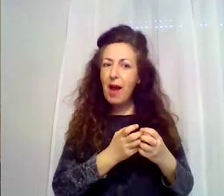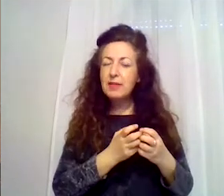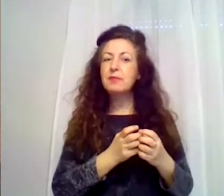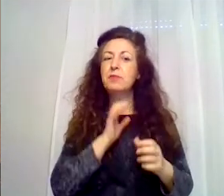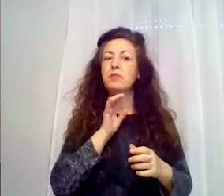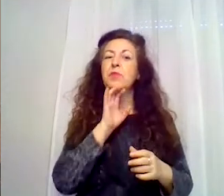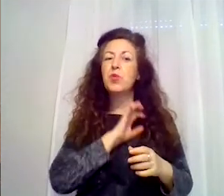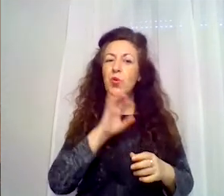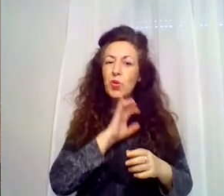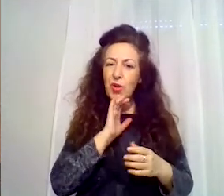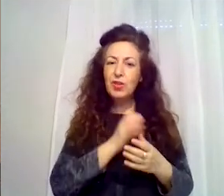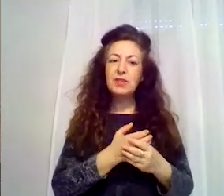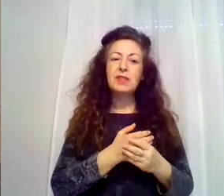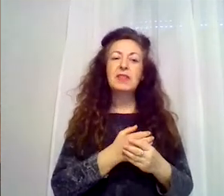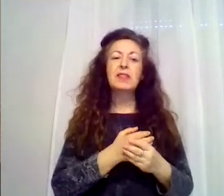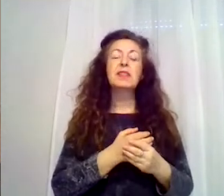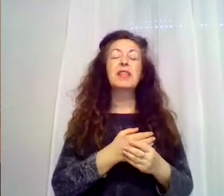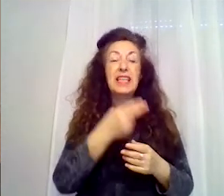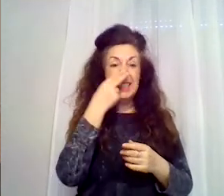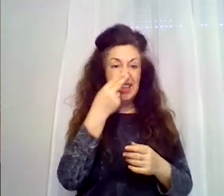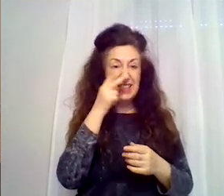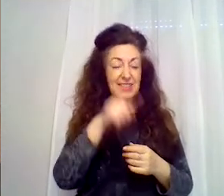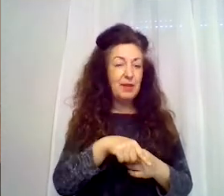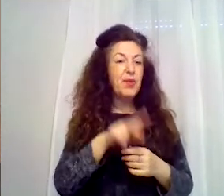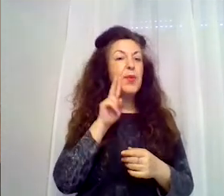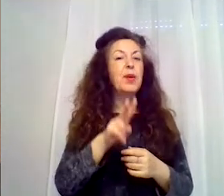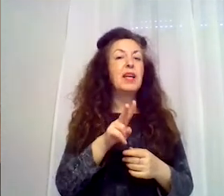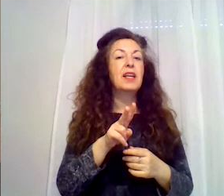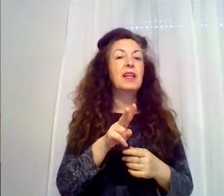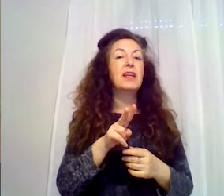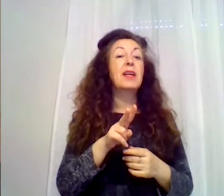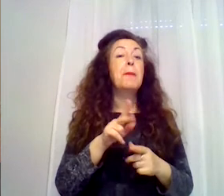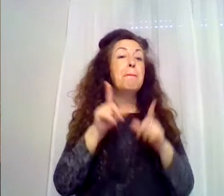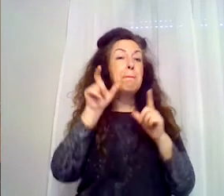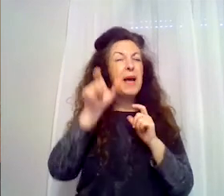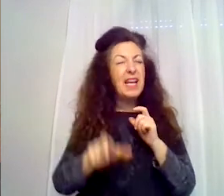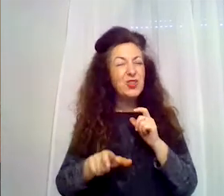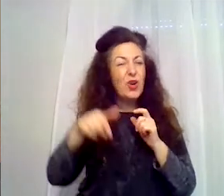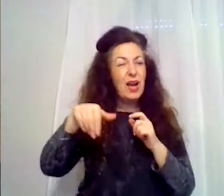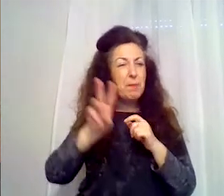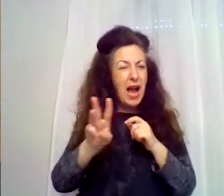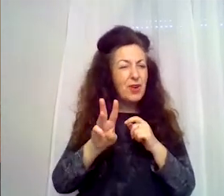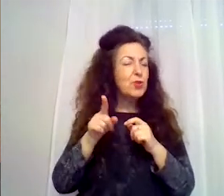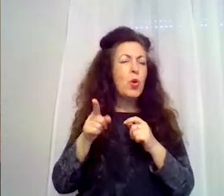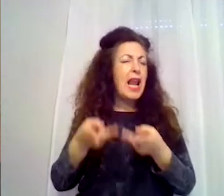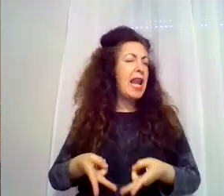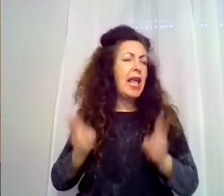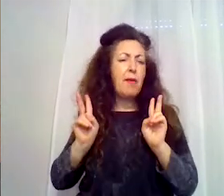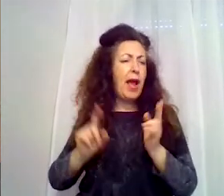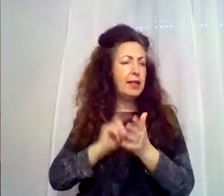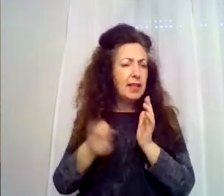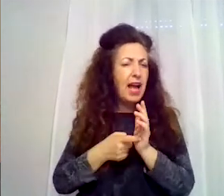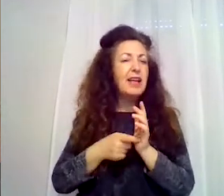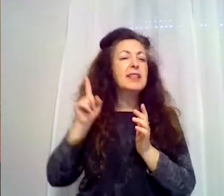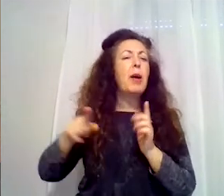los poderes digan prohibido a los menores. Los menores no pueden oír esto. Cuando a lo mejor